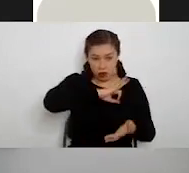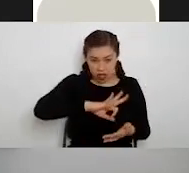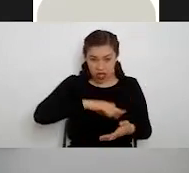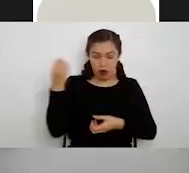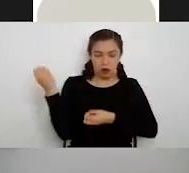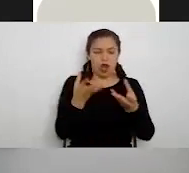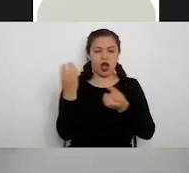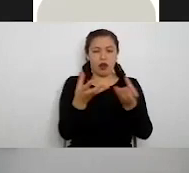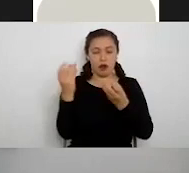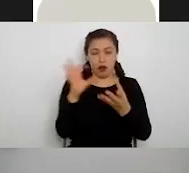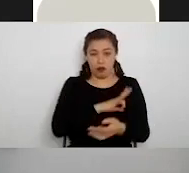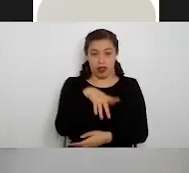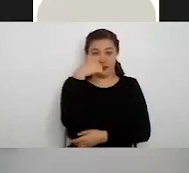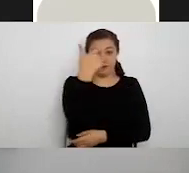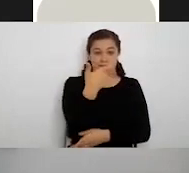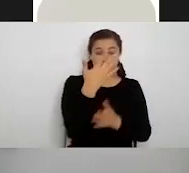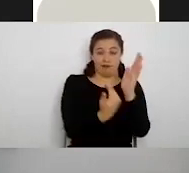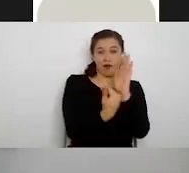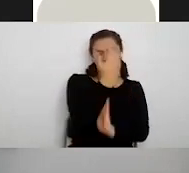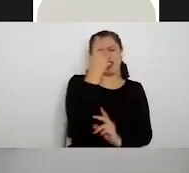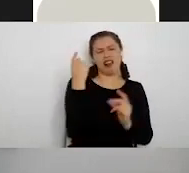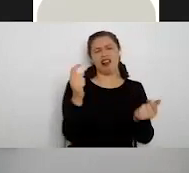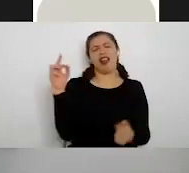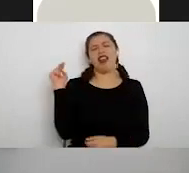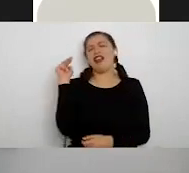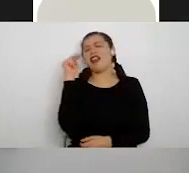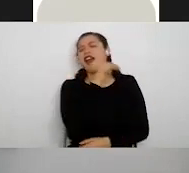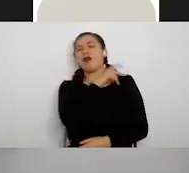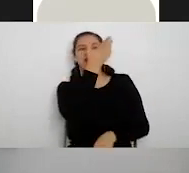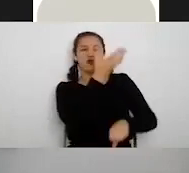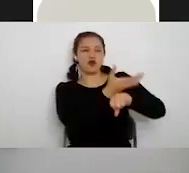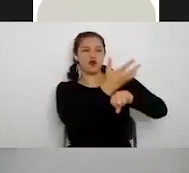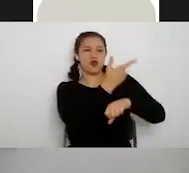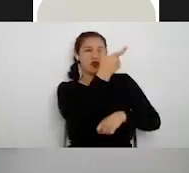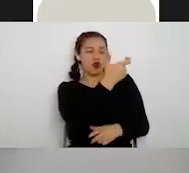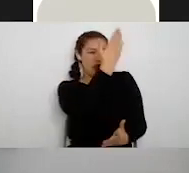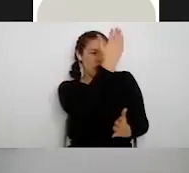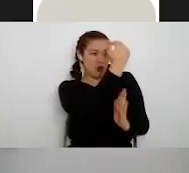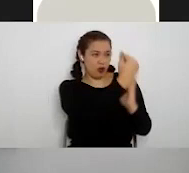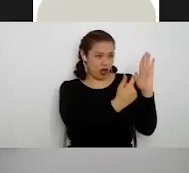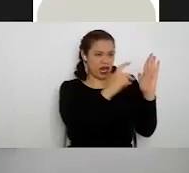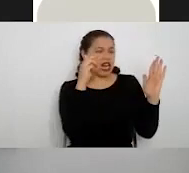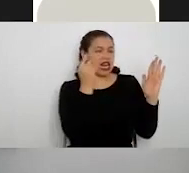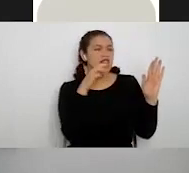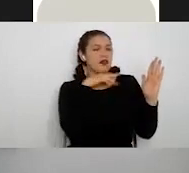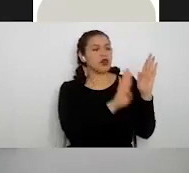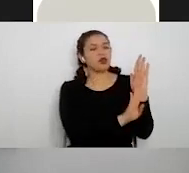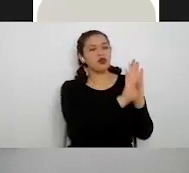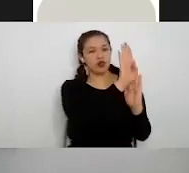Por eso creció la economía, o por eso rápidamente se recuperó la economía de Estados Unidos, con diferentes